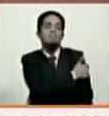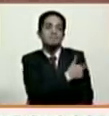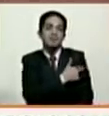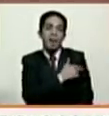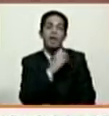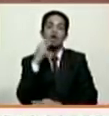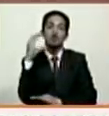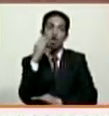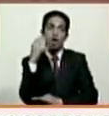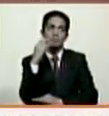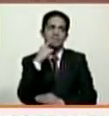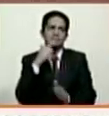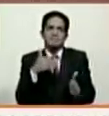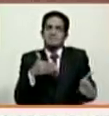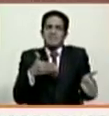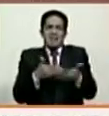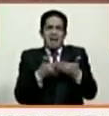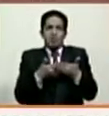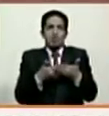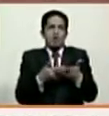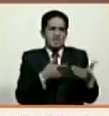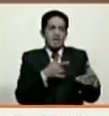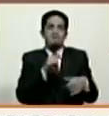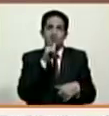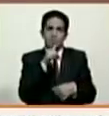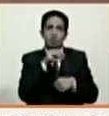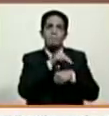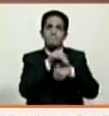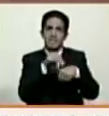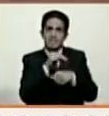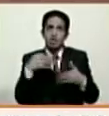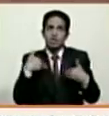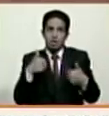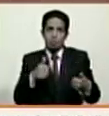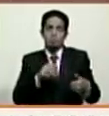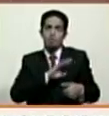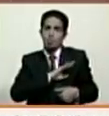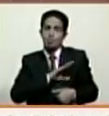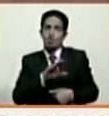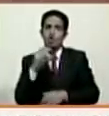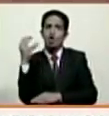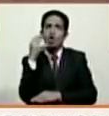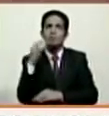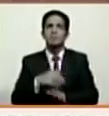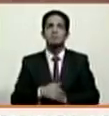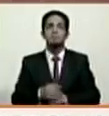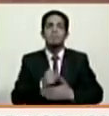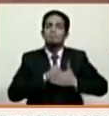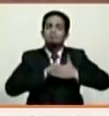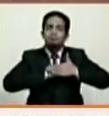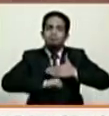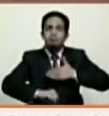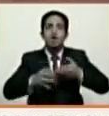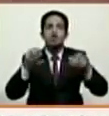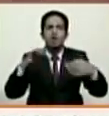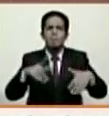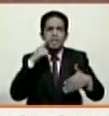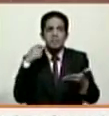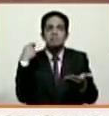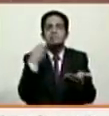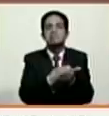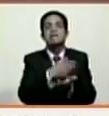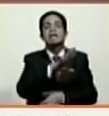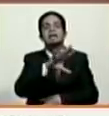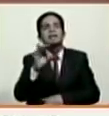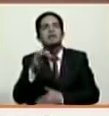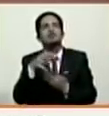y esas son cifras del Ministerio de Salud de Colombia. Un parto normal en Cúcuta cuesta $500. Por